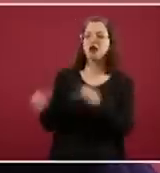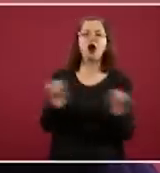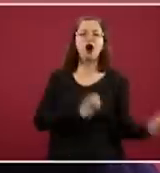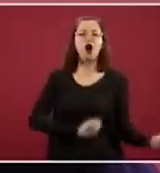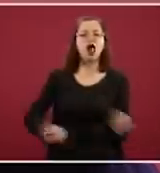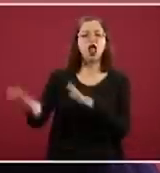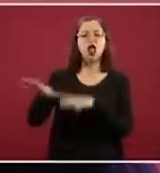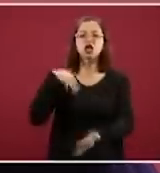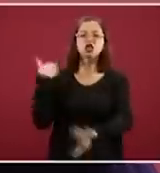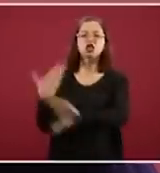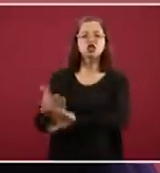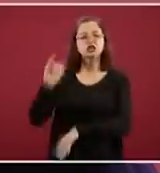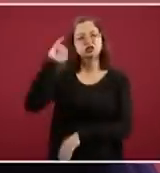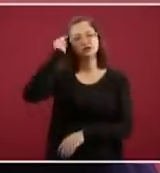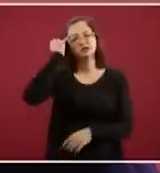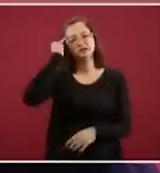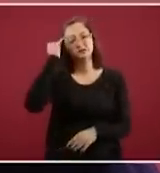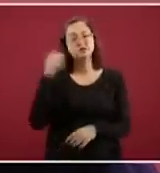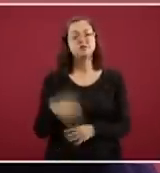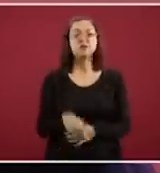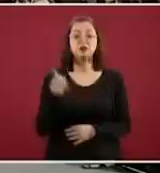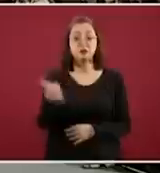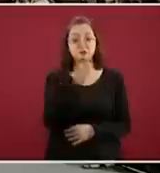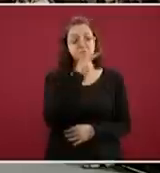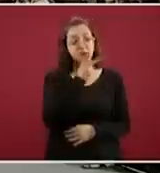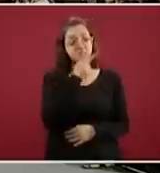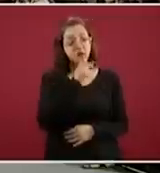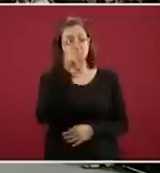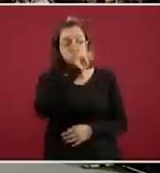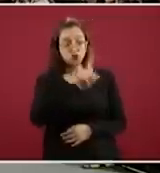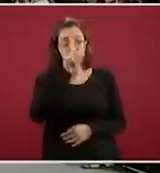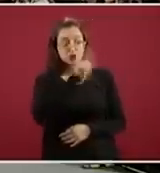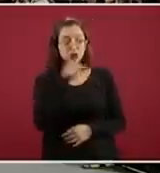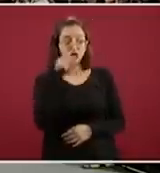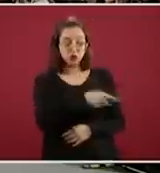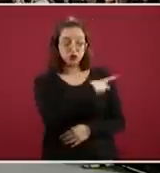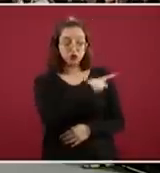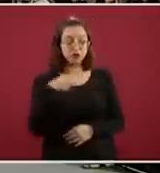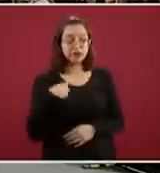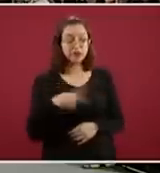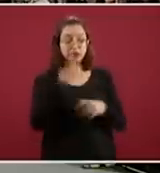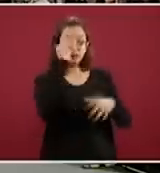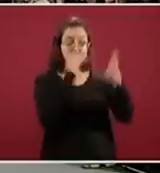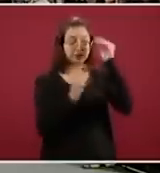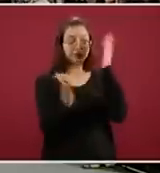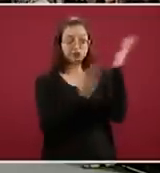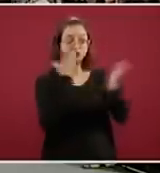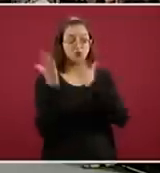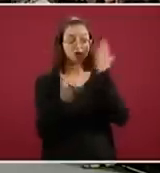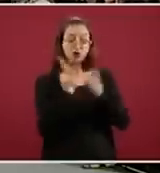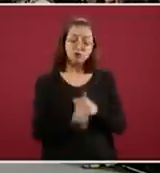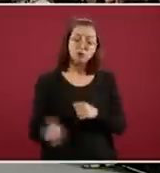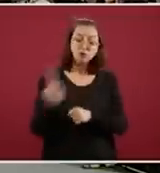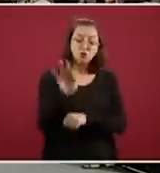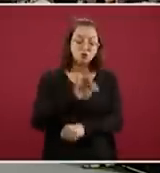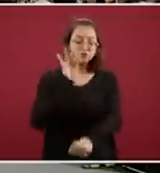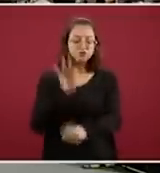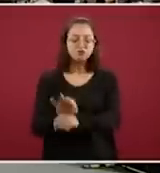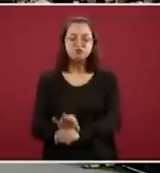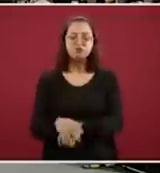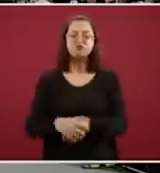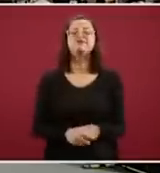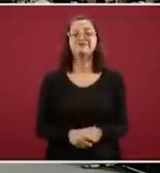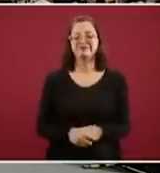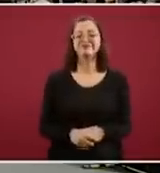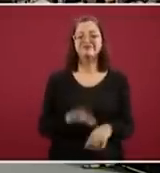indígena. Mi padre me dijo que estudiara para defender a mi pueblo, por eso me llevó